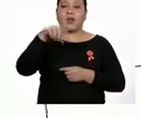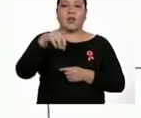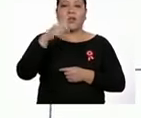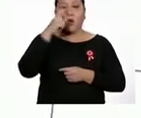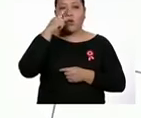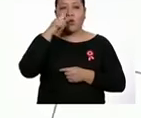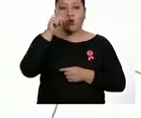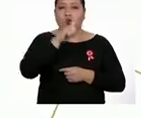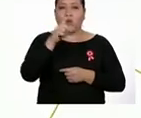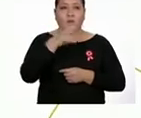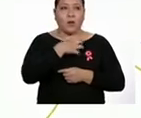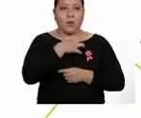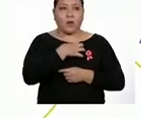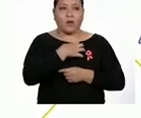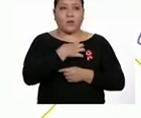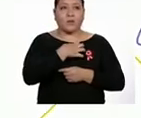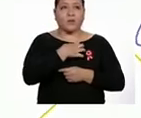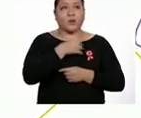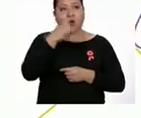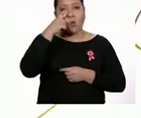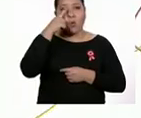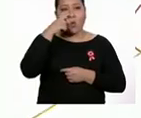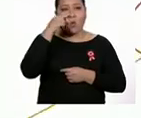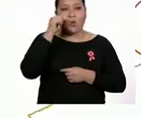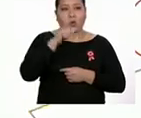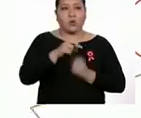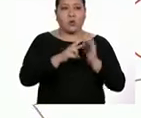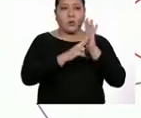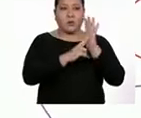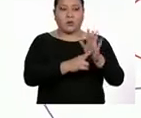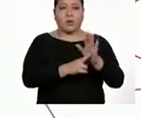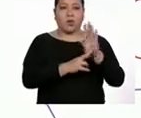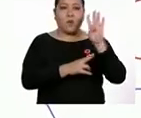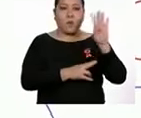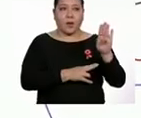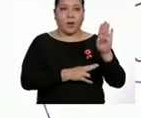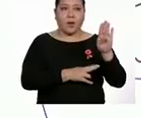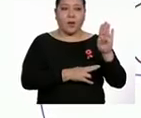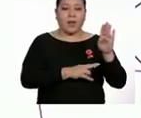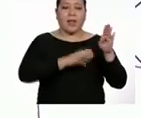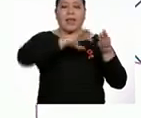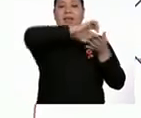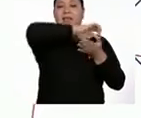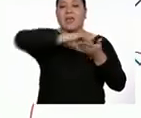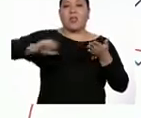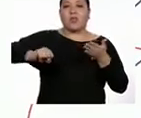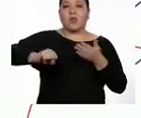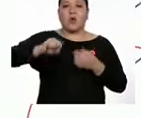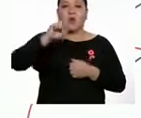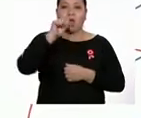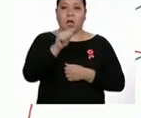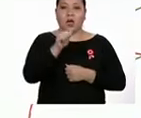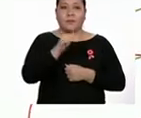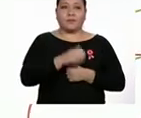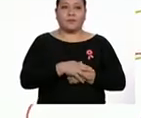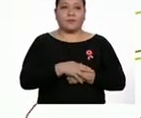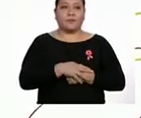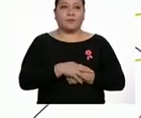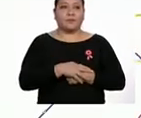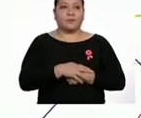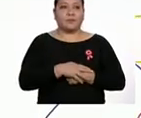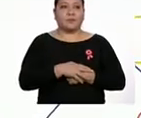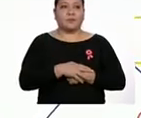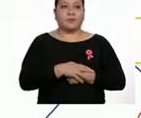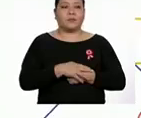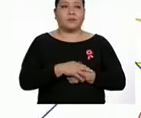que hacemos es junio, representado con la letra B, menos mayo, representado con la A.